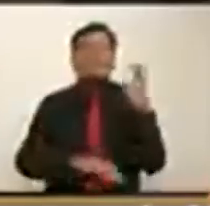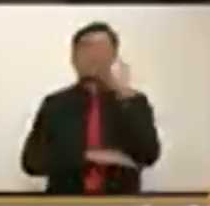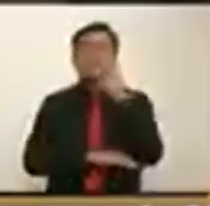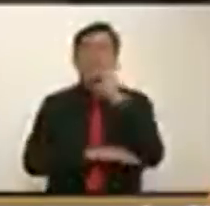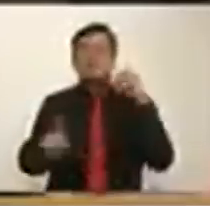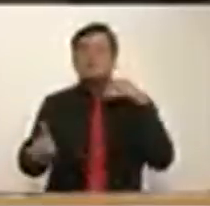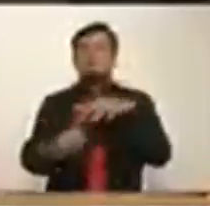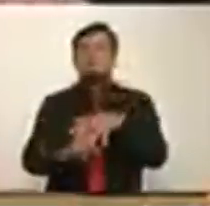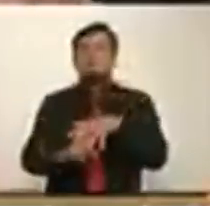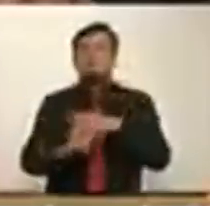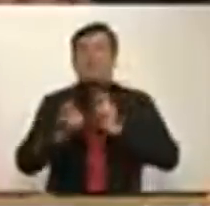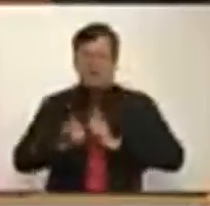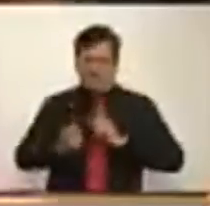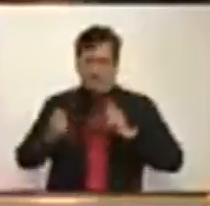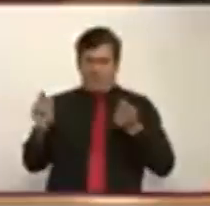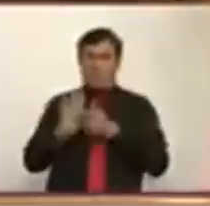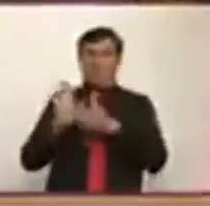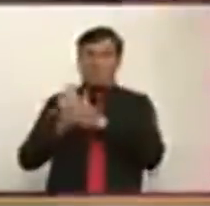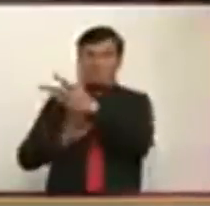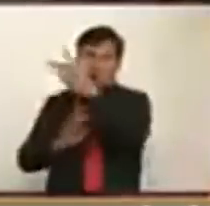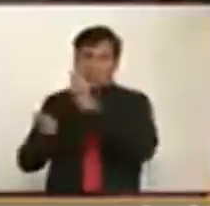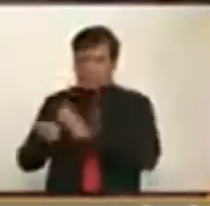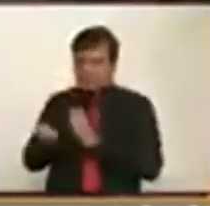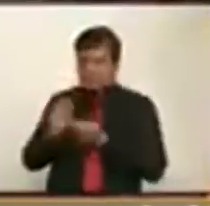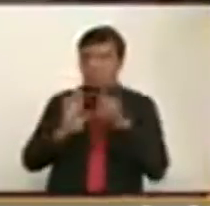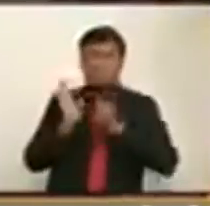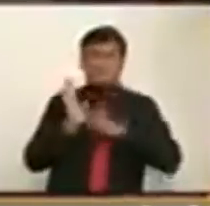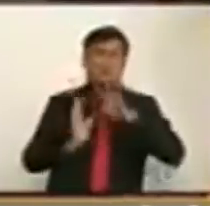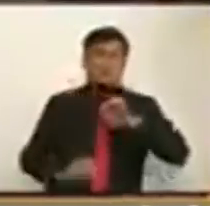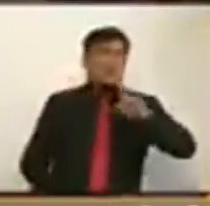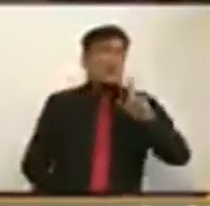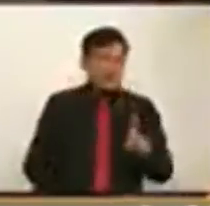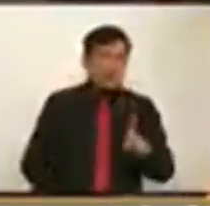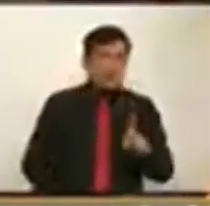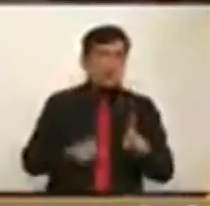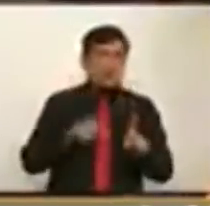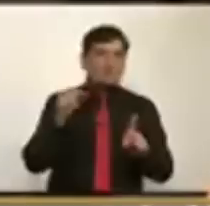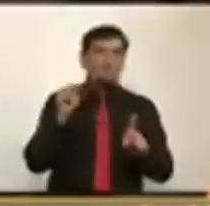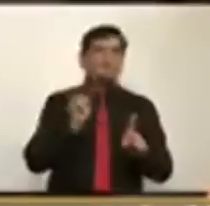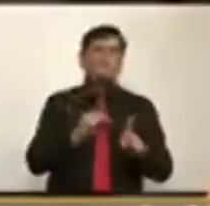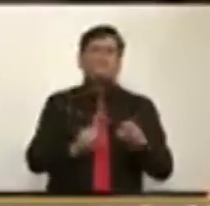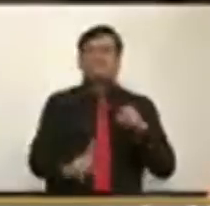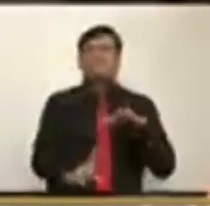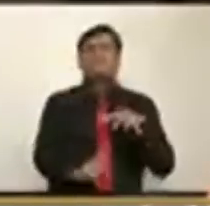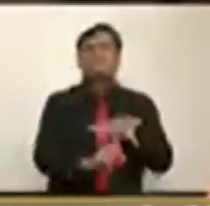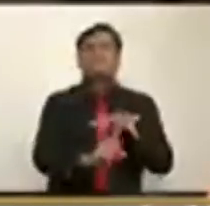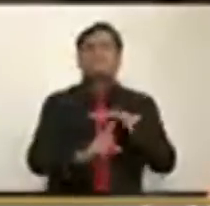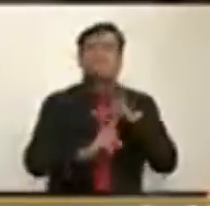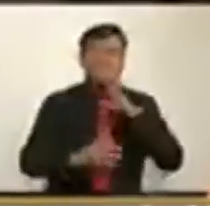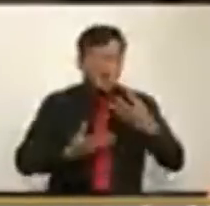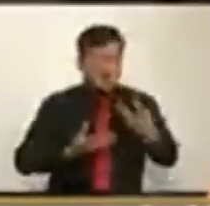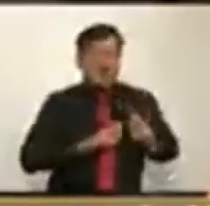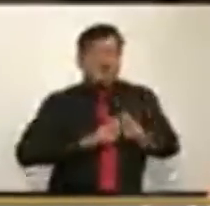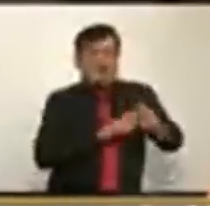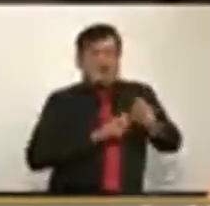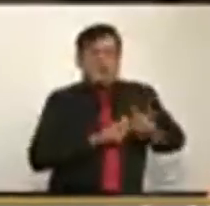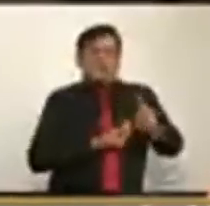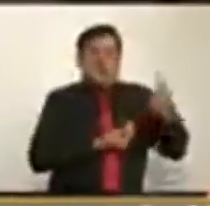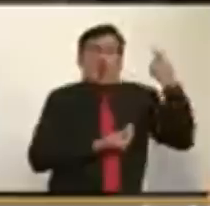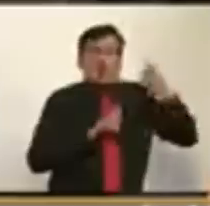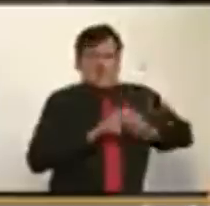reacción inmediata al cambio de la constitución por la del 91 fue una subversión de las élites políticas